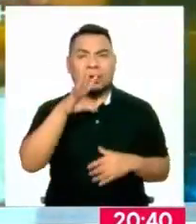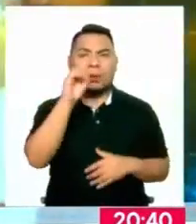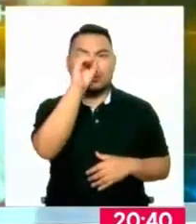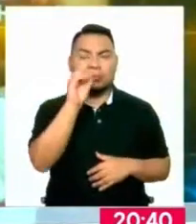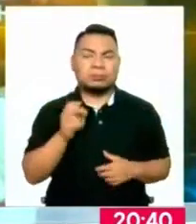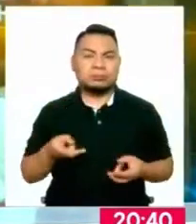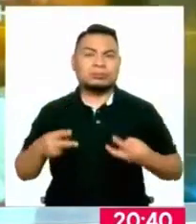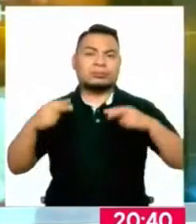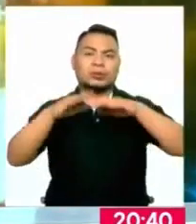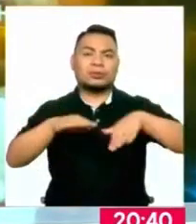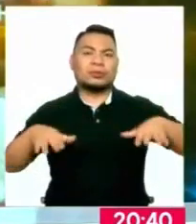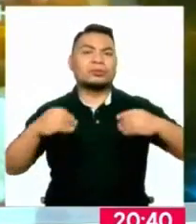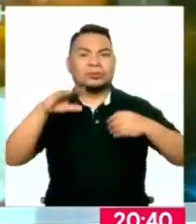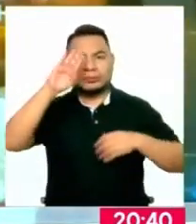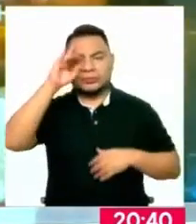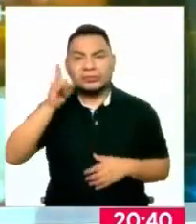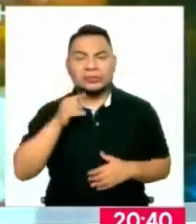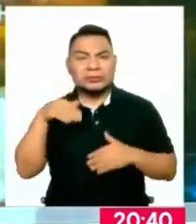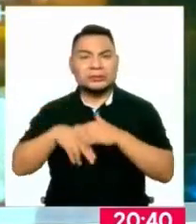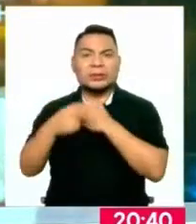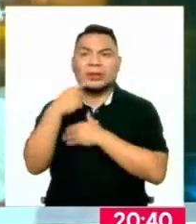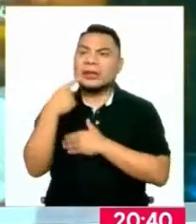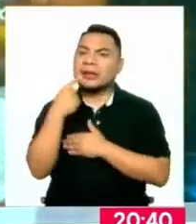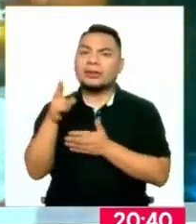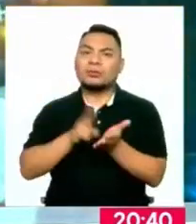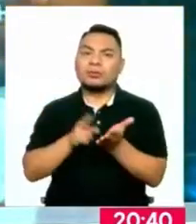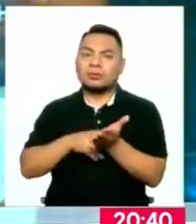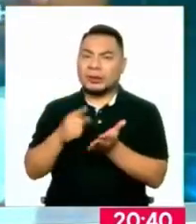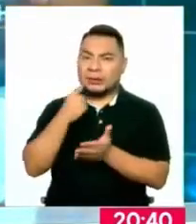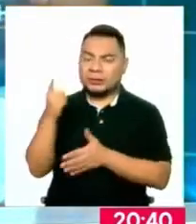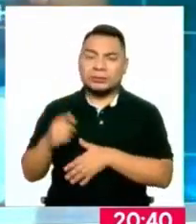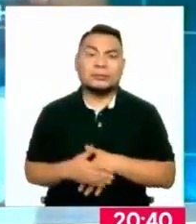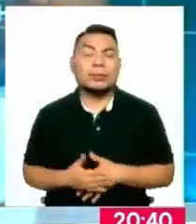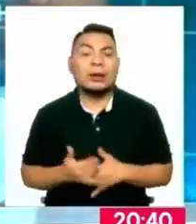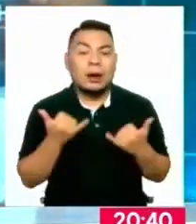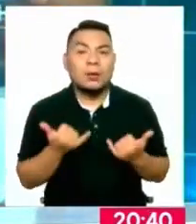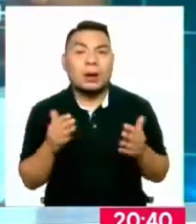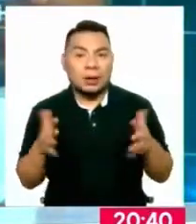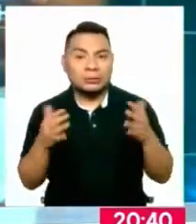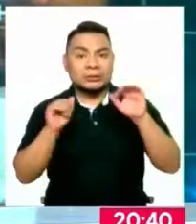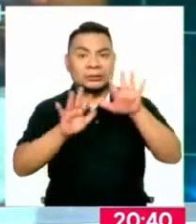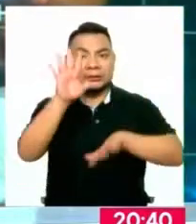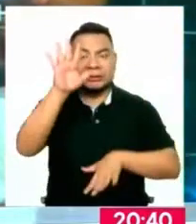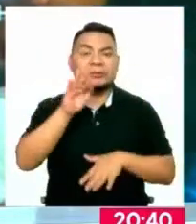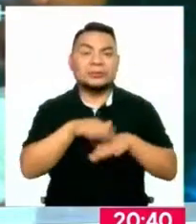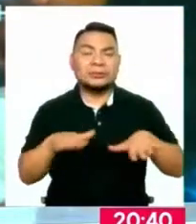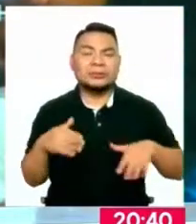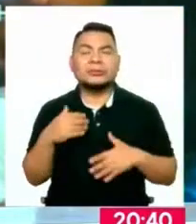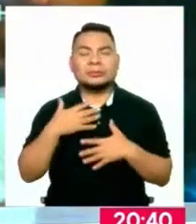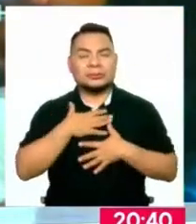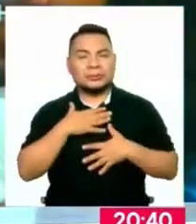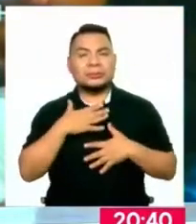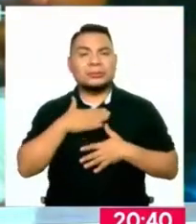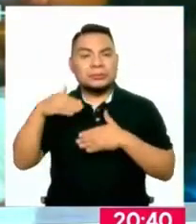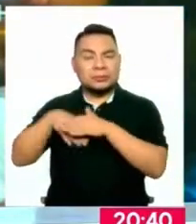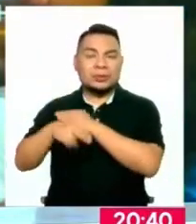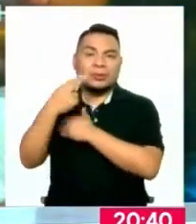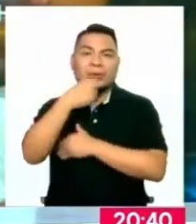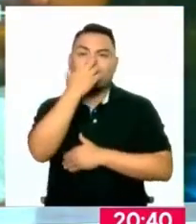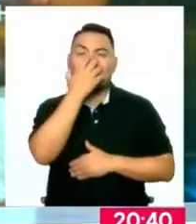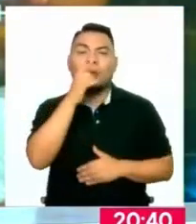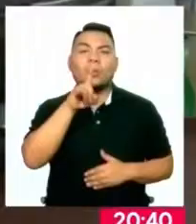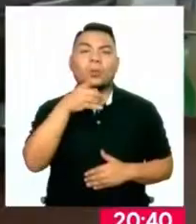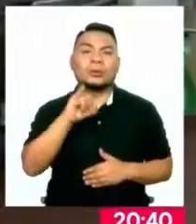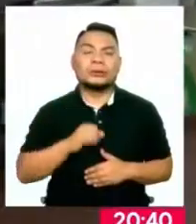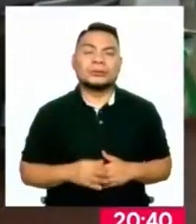50% durante las últimas semanas, indicó el Seguro Social. Actualmente hay 15 niños que están luchando por su vida en la unidad de cuidados